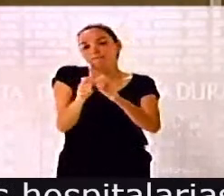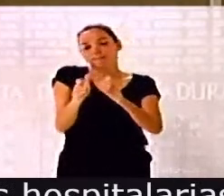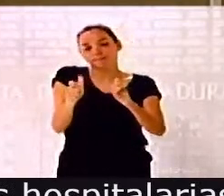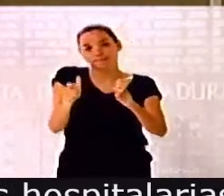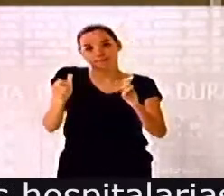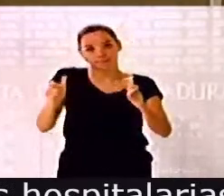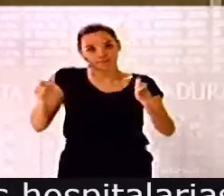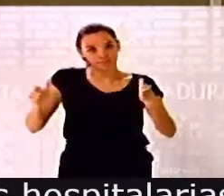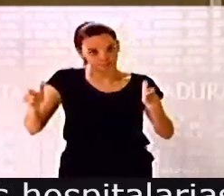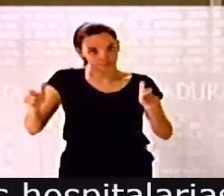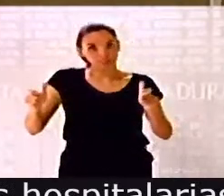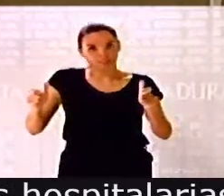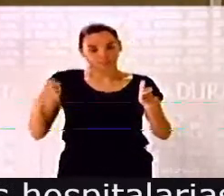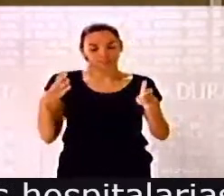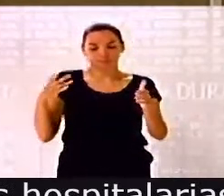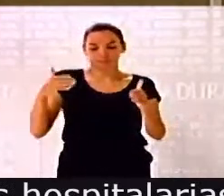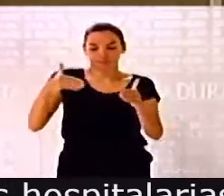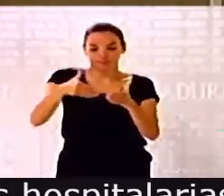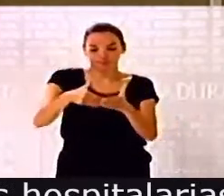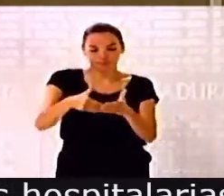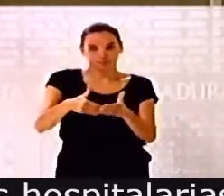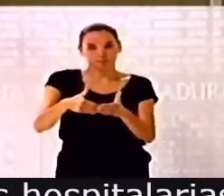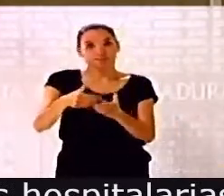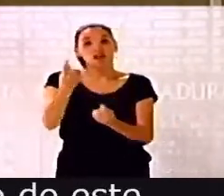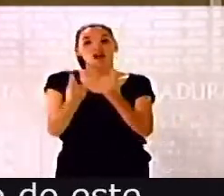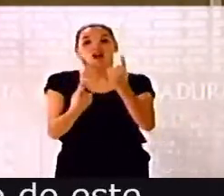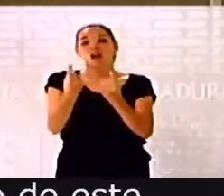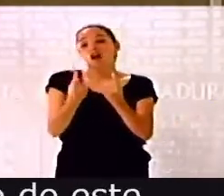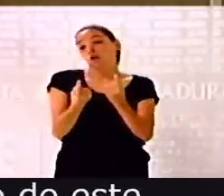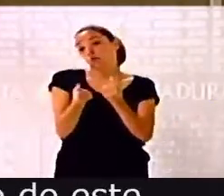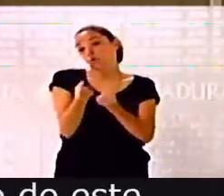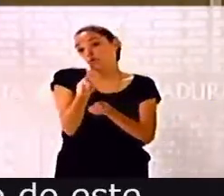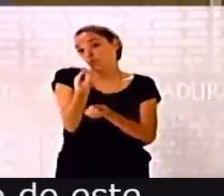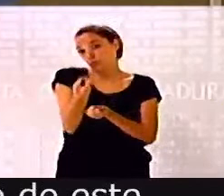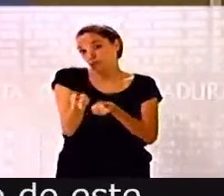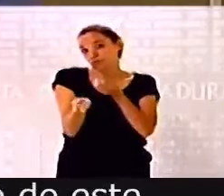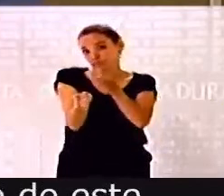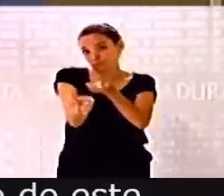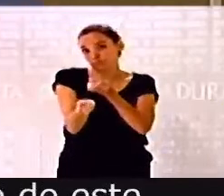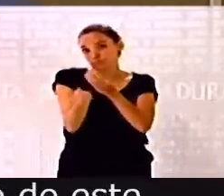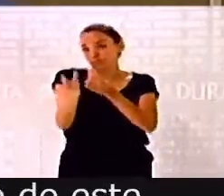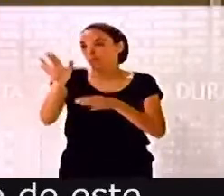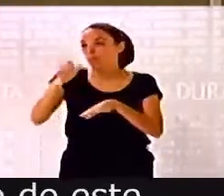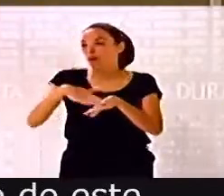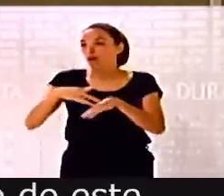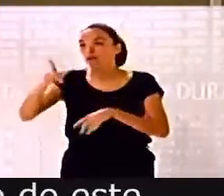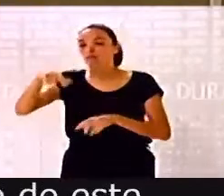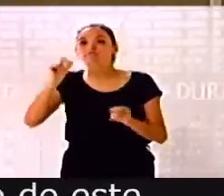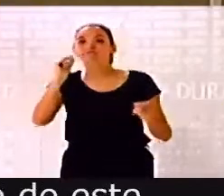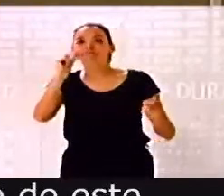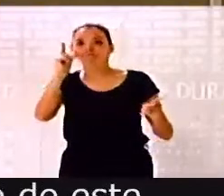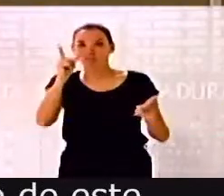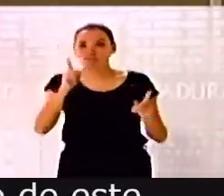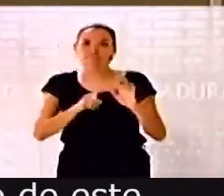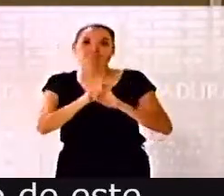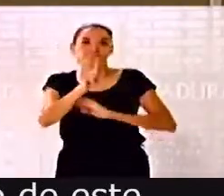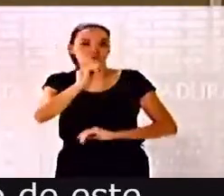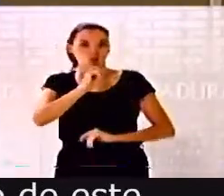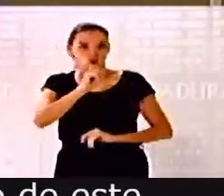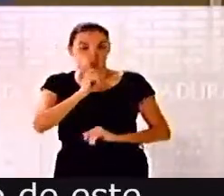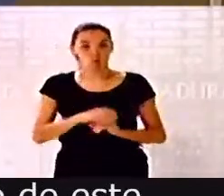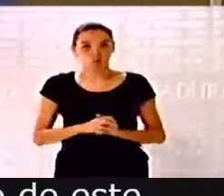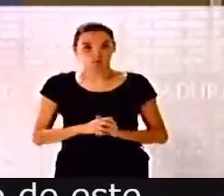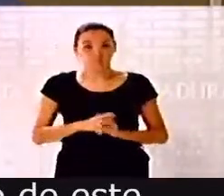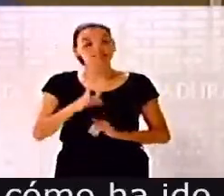de este tiempo. Les voy a dar algunos datos para que ustedes vean cómo ha ido creciendo a lo largo del tiempo y por qué en un